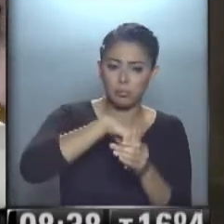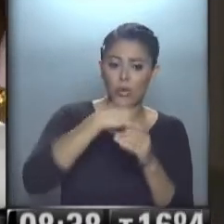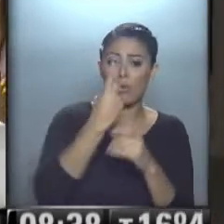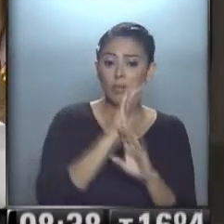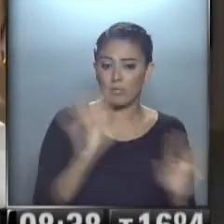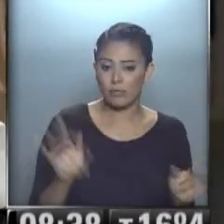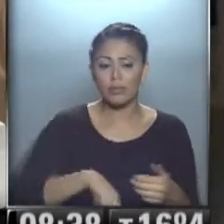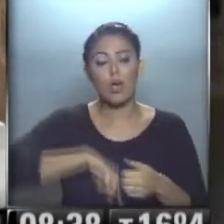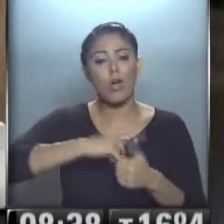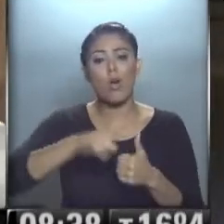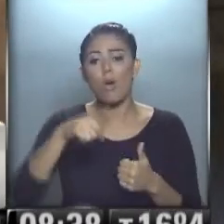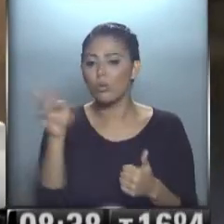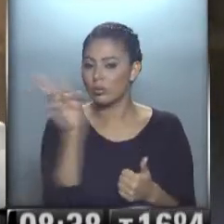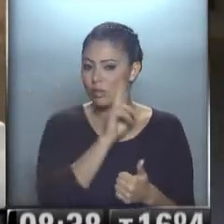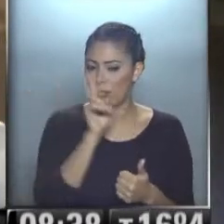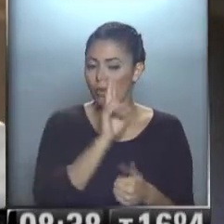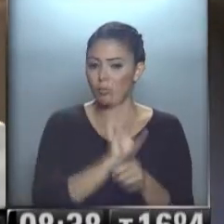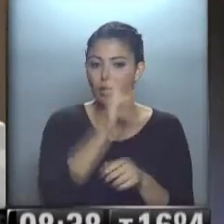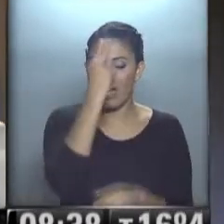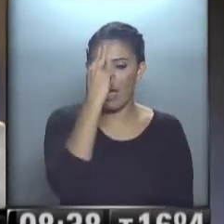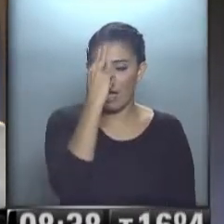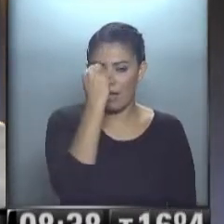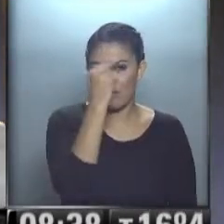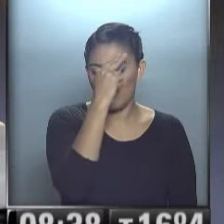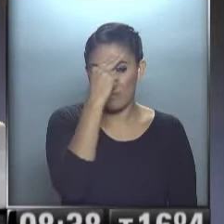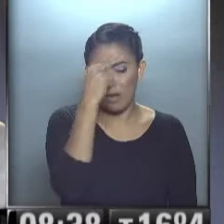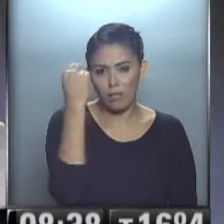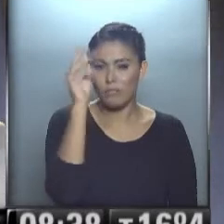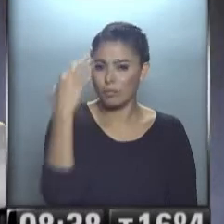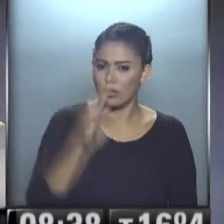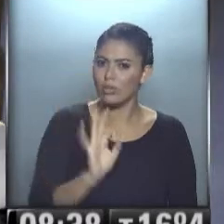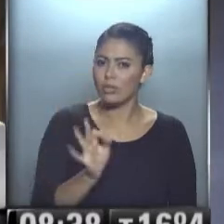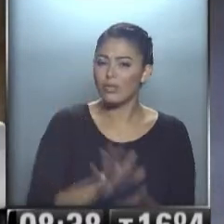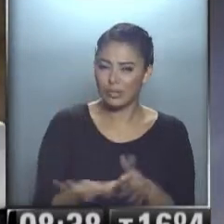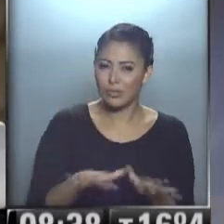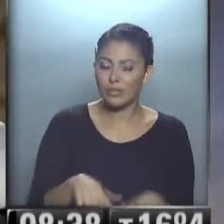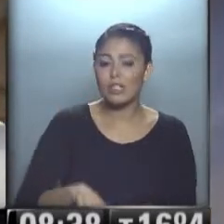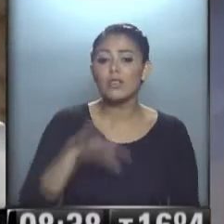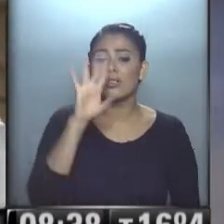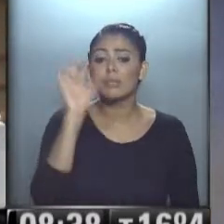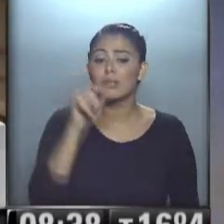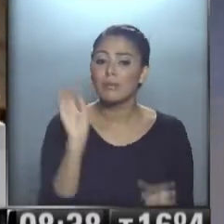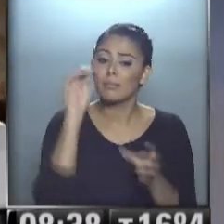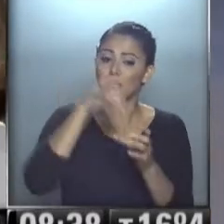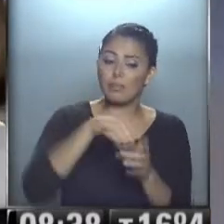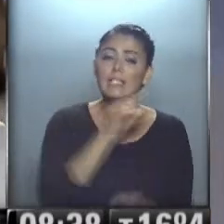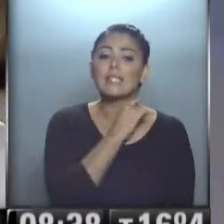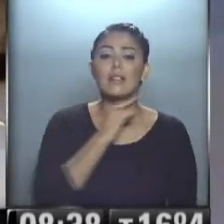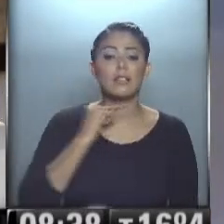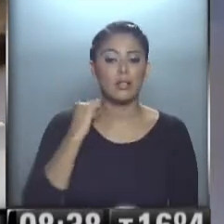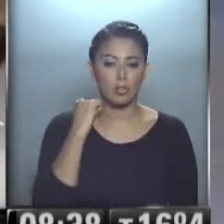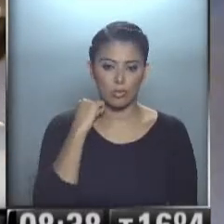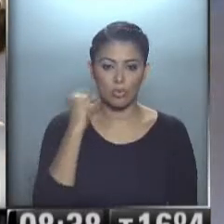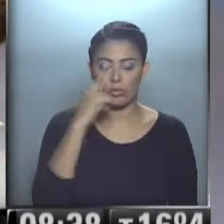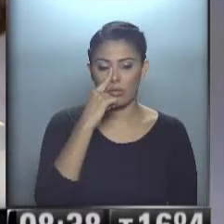vez, Ana Garibaldi en el caso de una enfermera con mucho conocimiento de esto, y por único caso se agrega un sacerdote interpretado